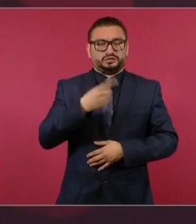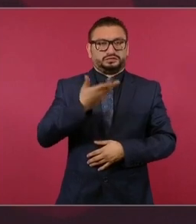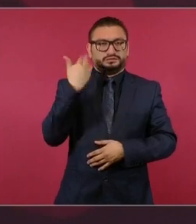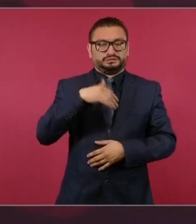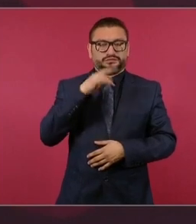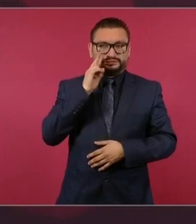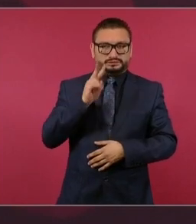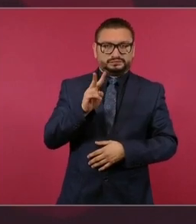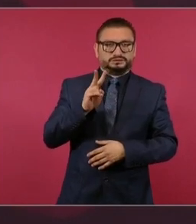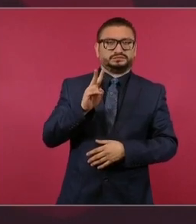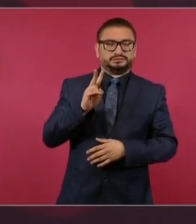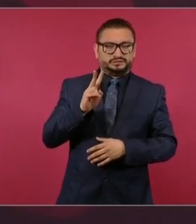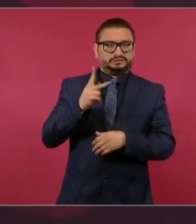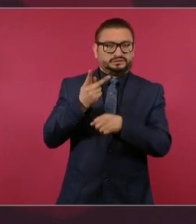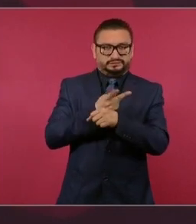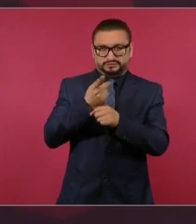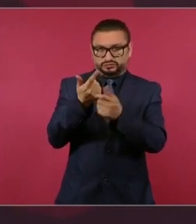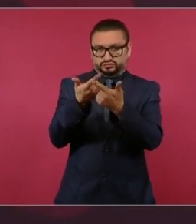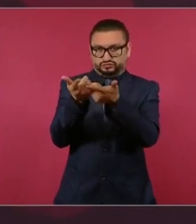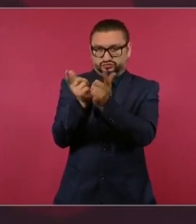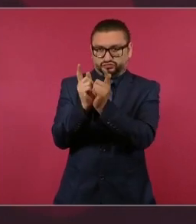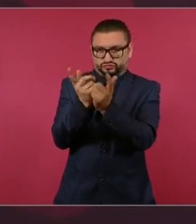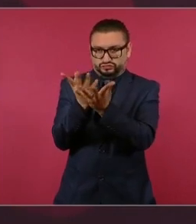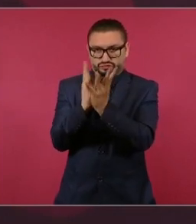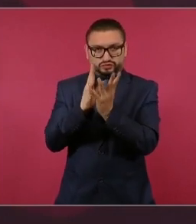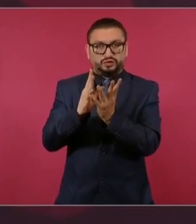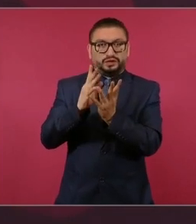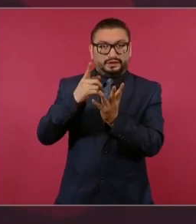cómo los consejeros del INE,